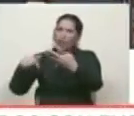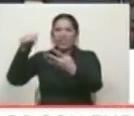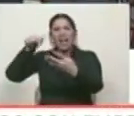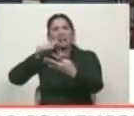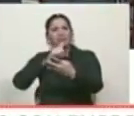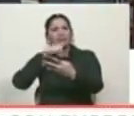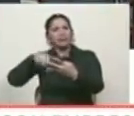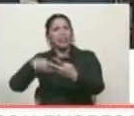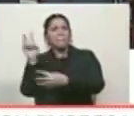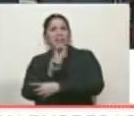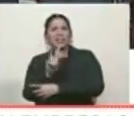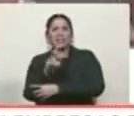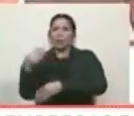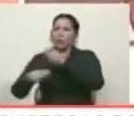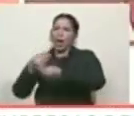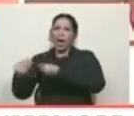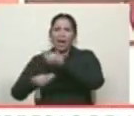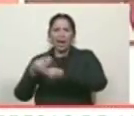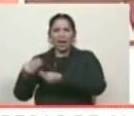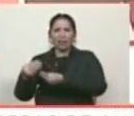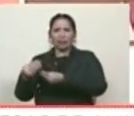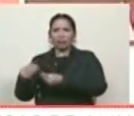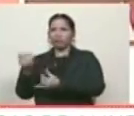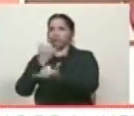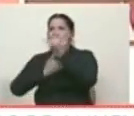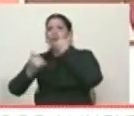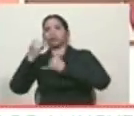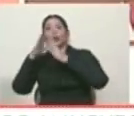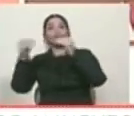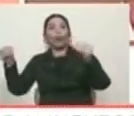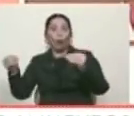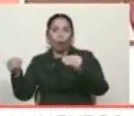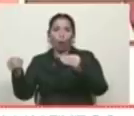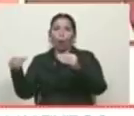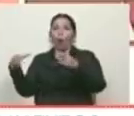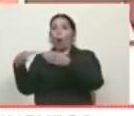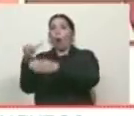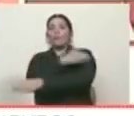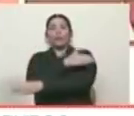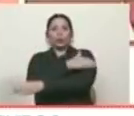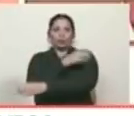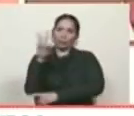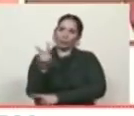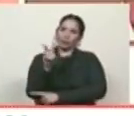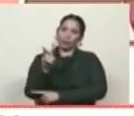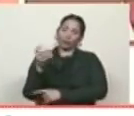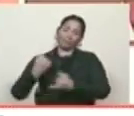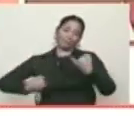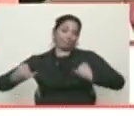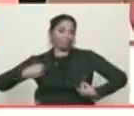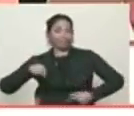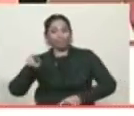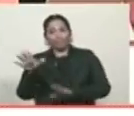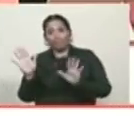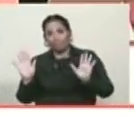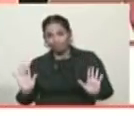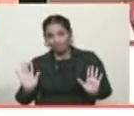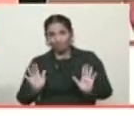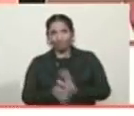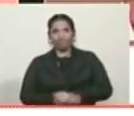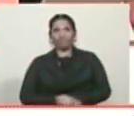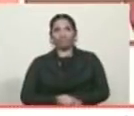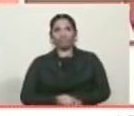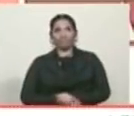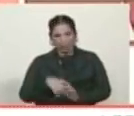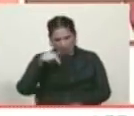cumplieron, no ha hecho más que frustrar a toda la oposición venezolana. Lamentamos que así sea. Aquí está